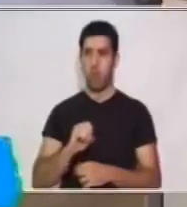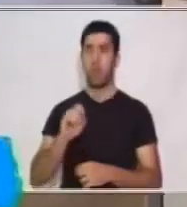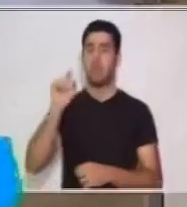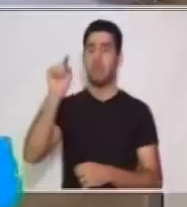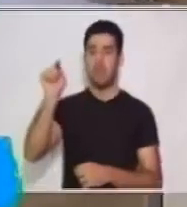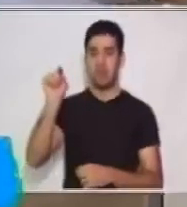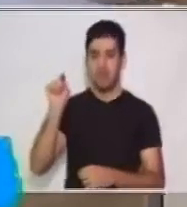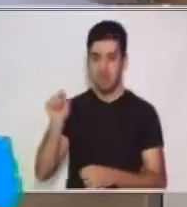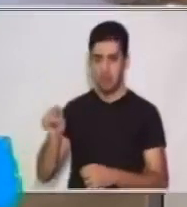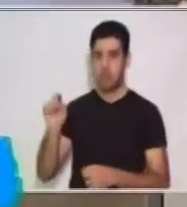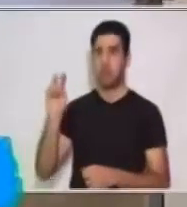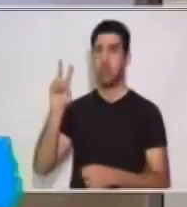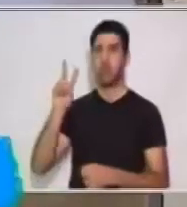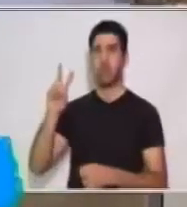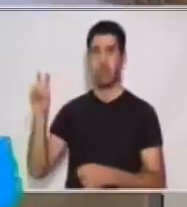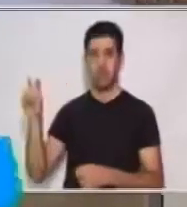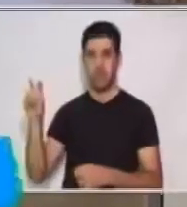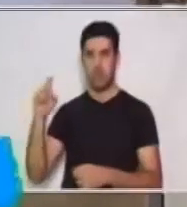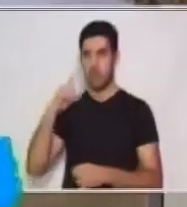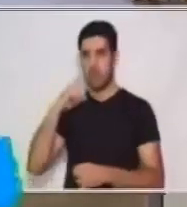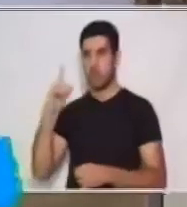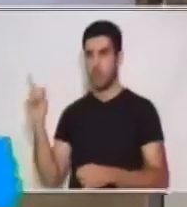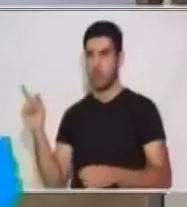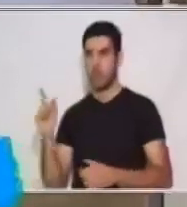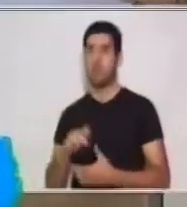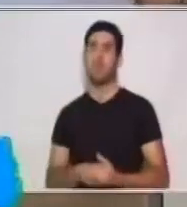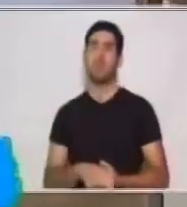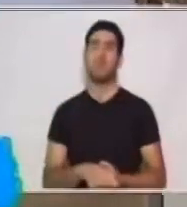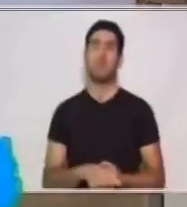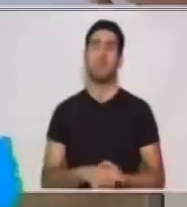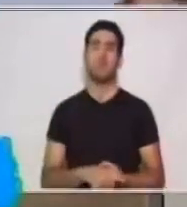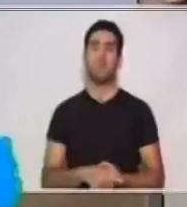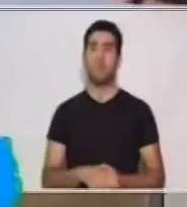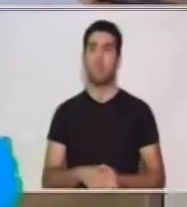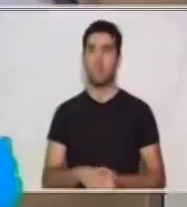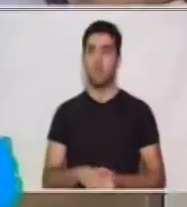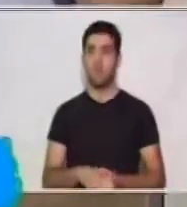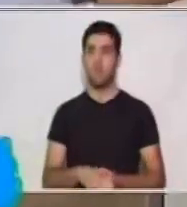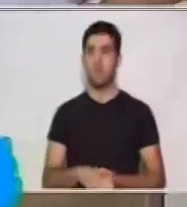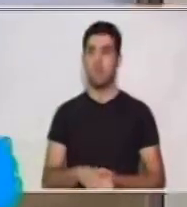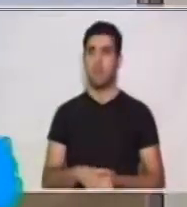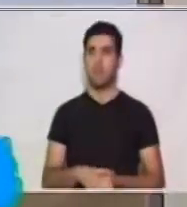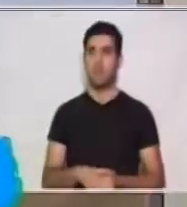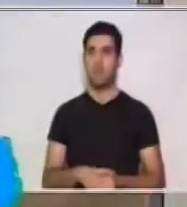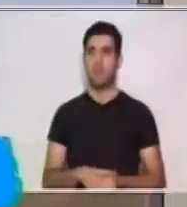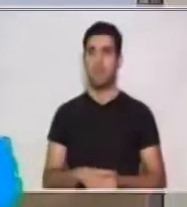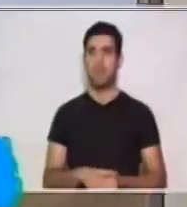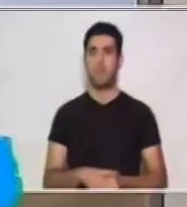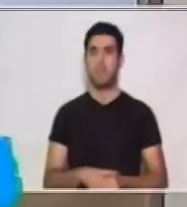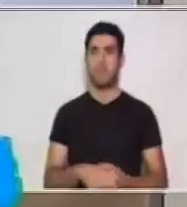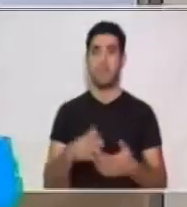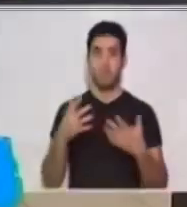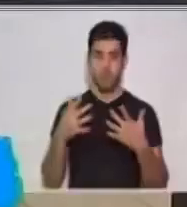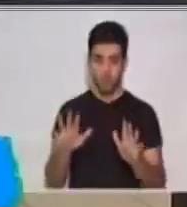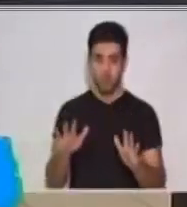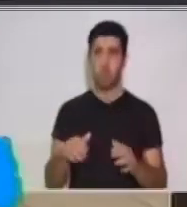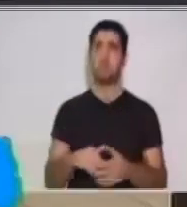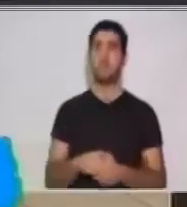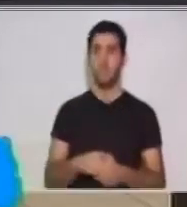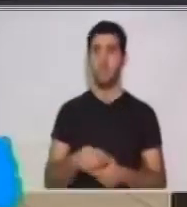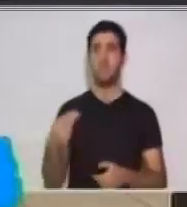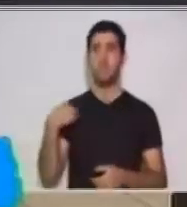son esas 200 personas que yo esperaba que asistieran al concierto. Bueno, para que